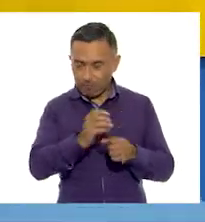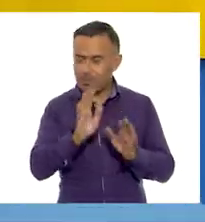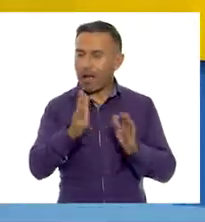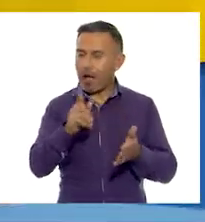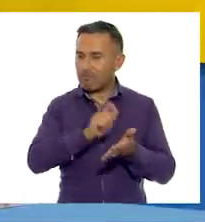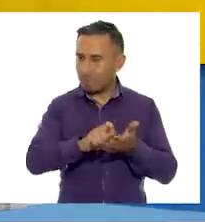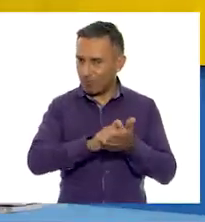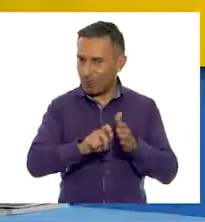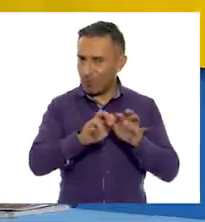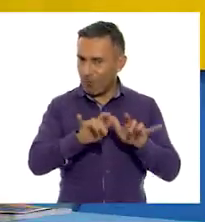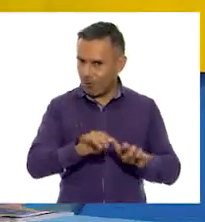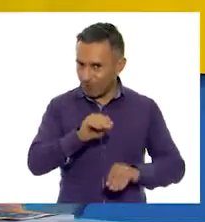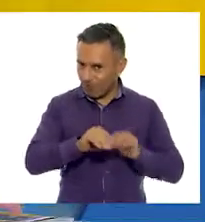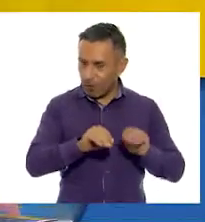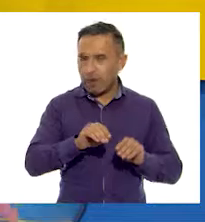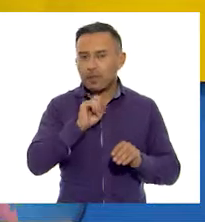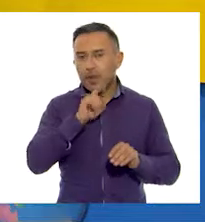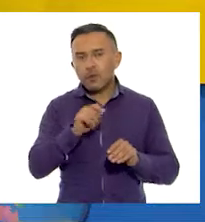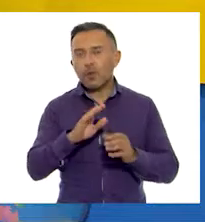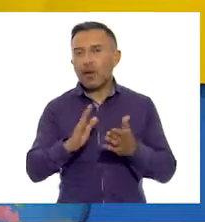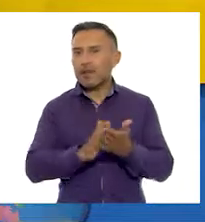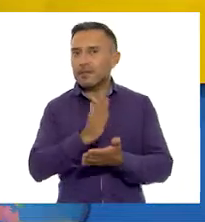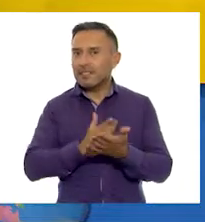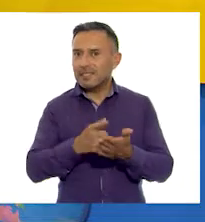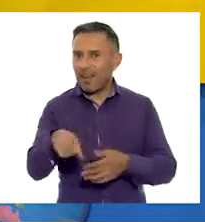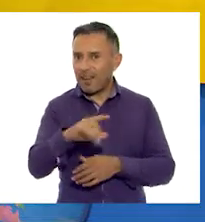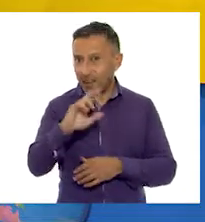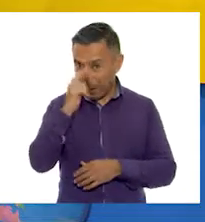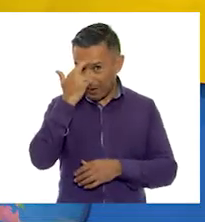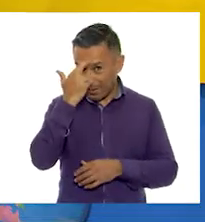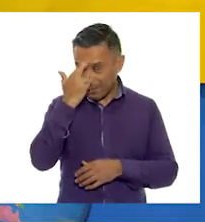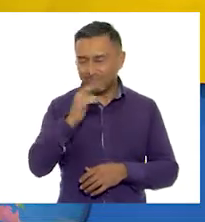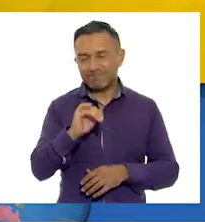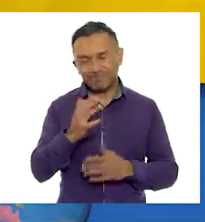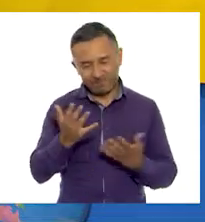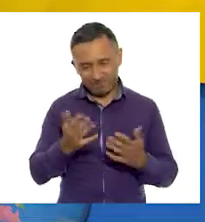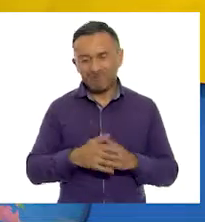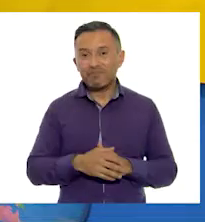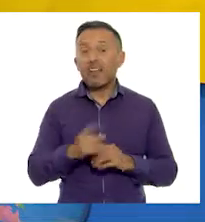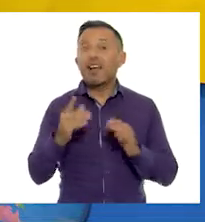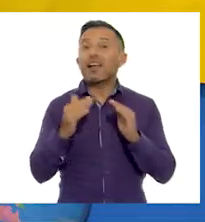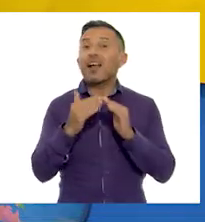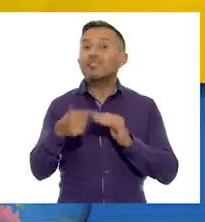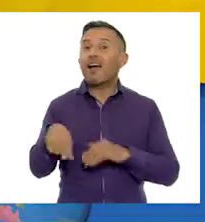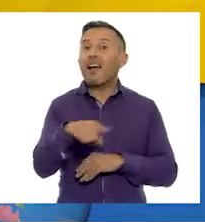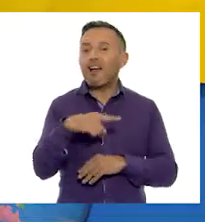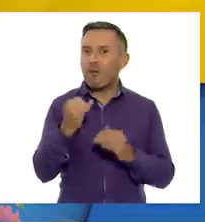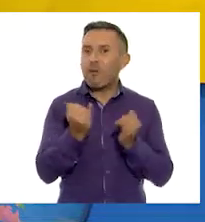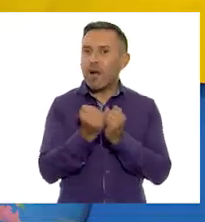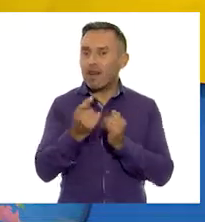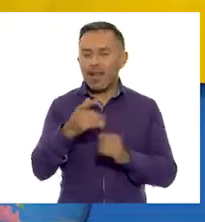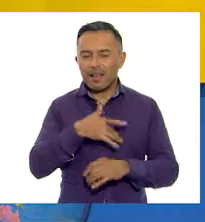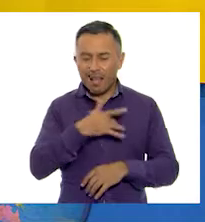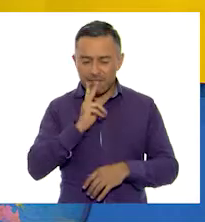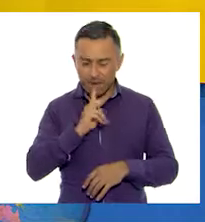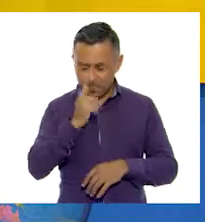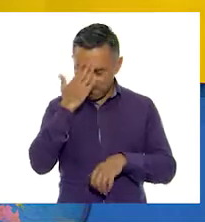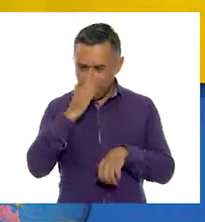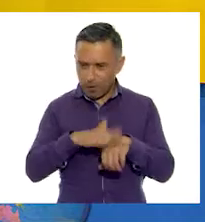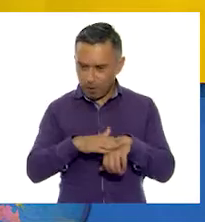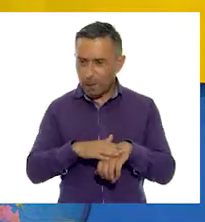que armaron una revista. ¿Se acuerdan? Así es. En casa hagan también este ejercicio de memoria. A ver,